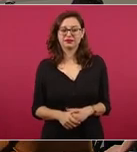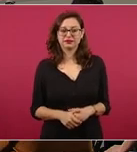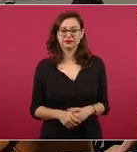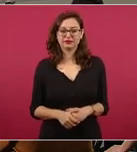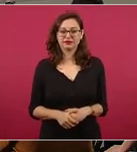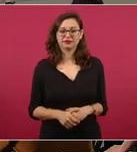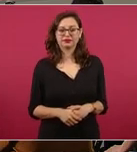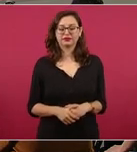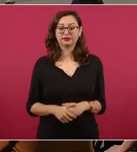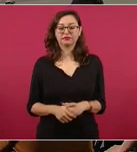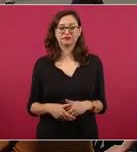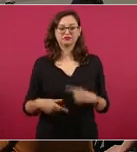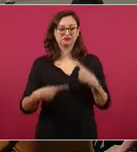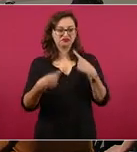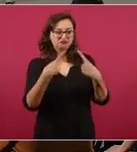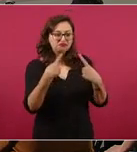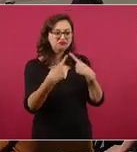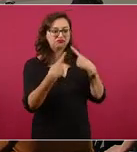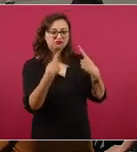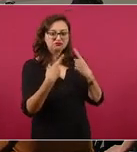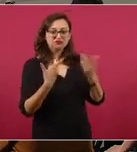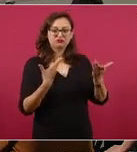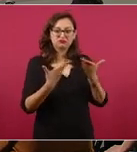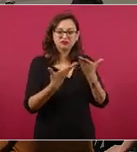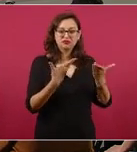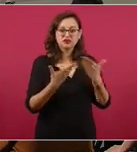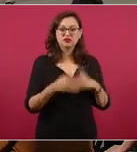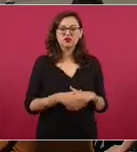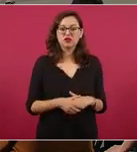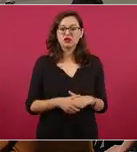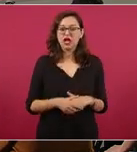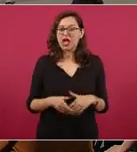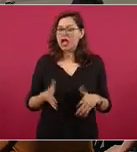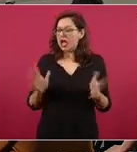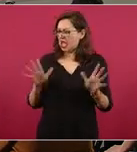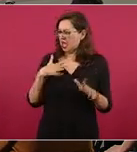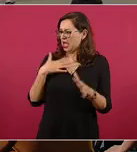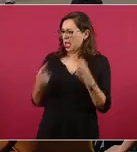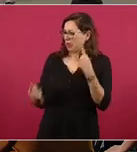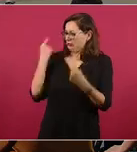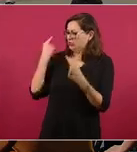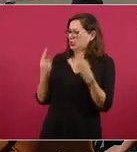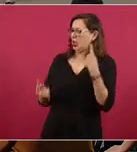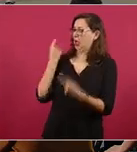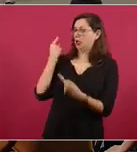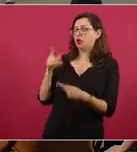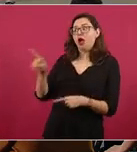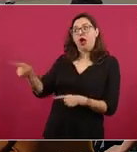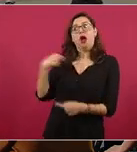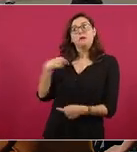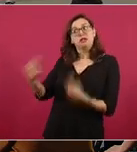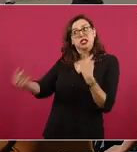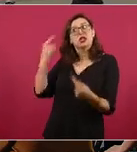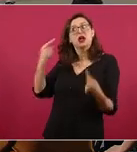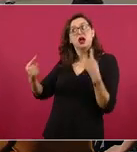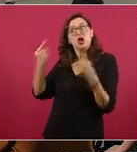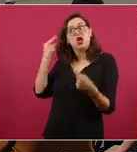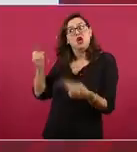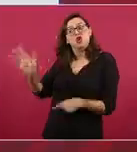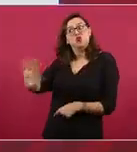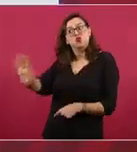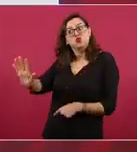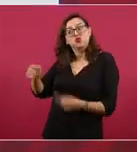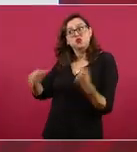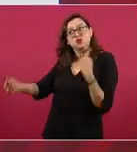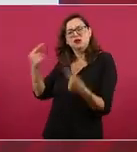Se está en el debate y dice, no me insultes, pero no me insultes, me estás insultando. No te